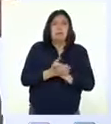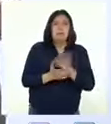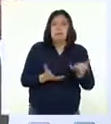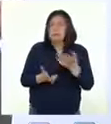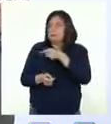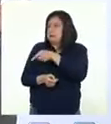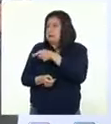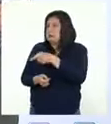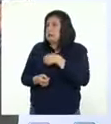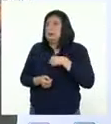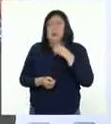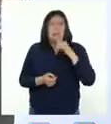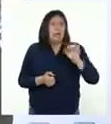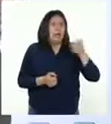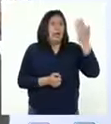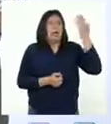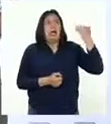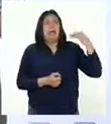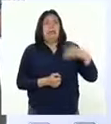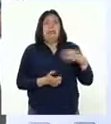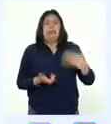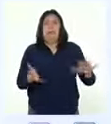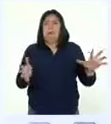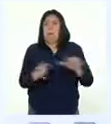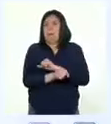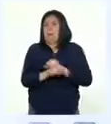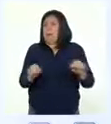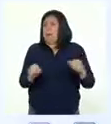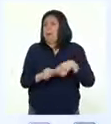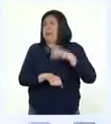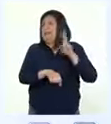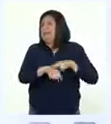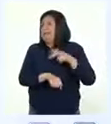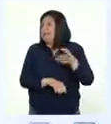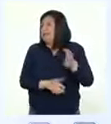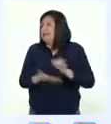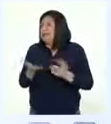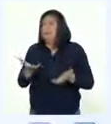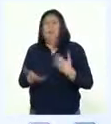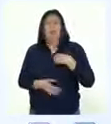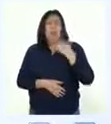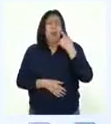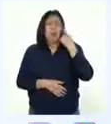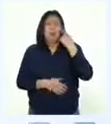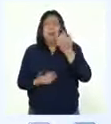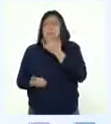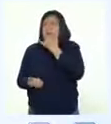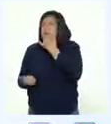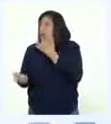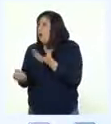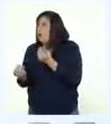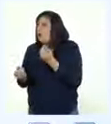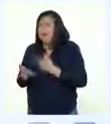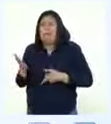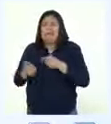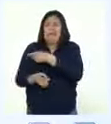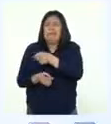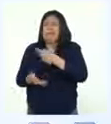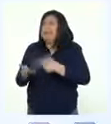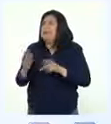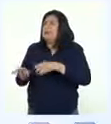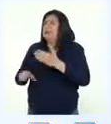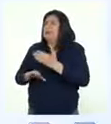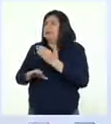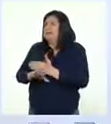amigos, si es que ellas y ellos han vivido algún desastre. Sería interesante conocer por qué se produjo o qué hicieron ellos